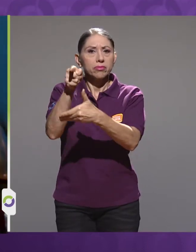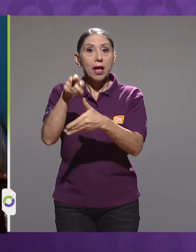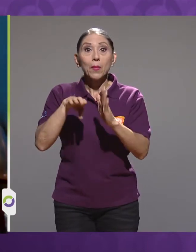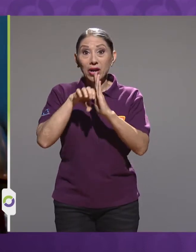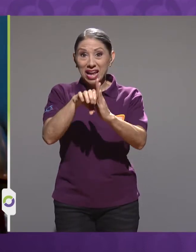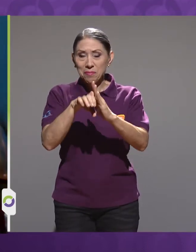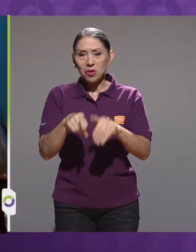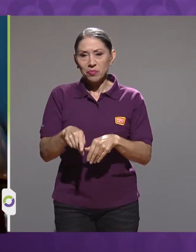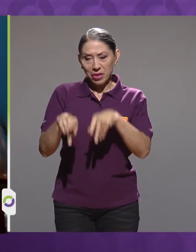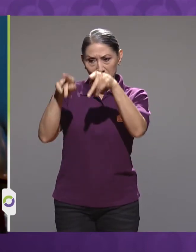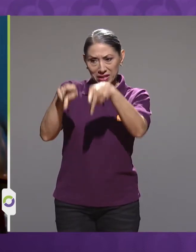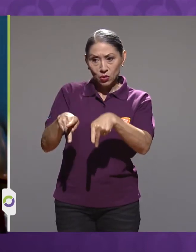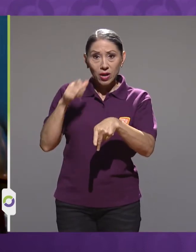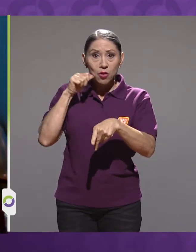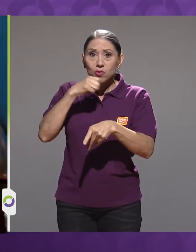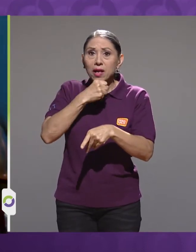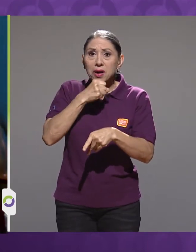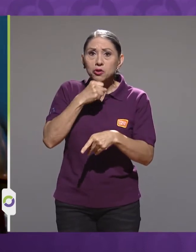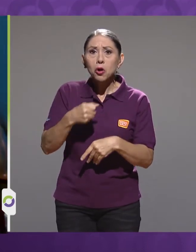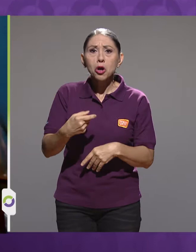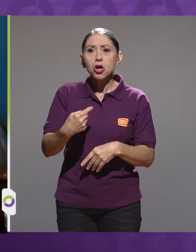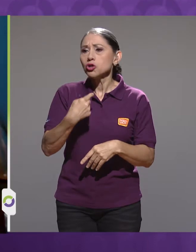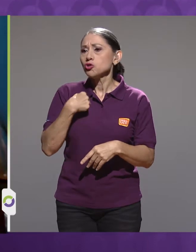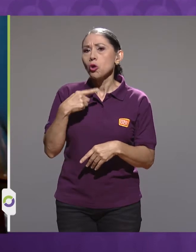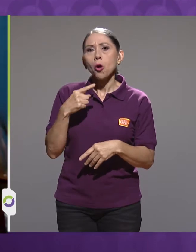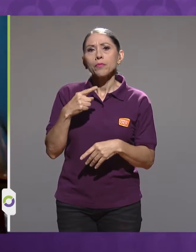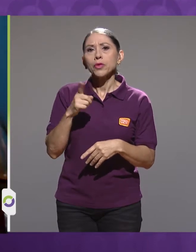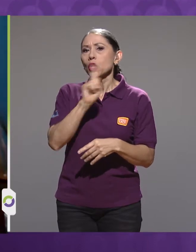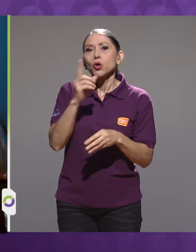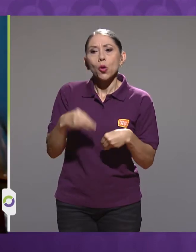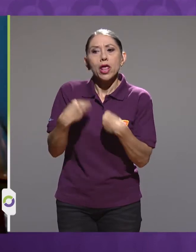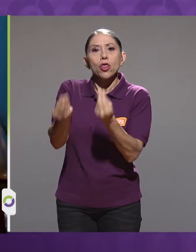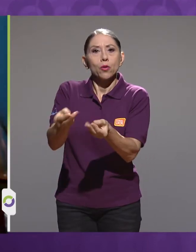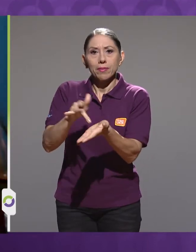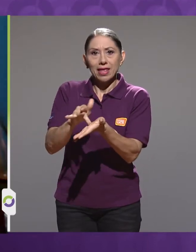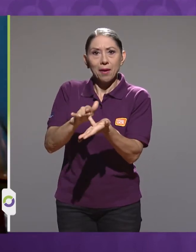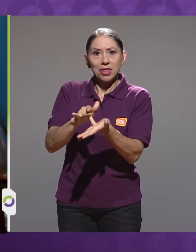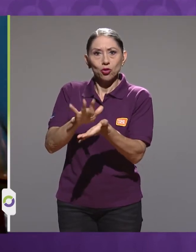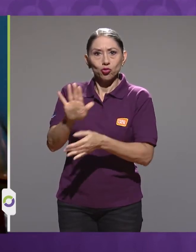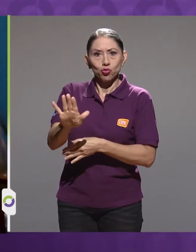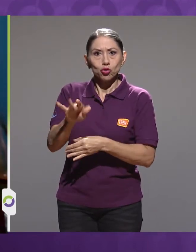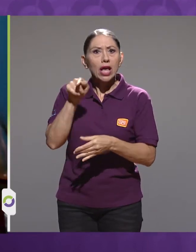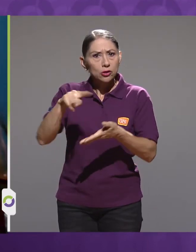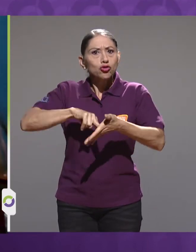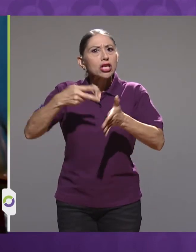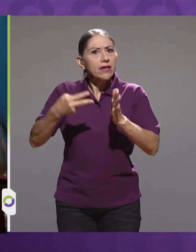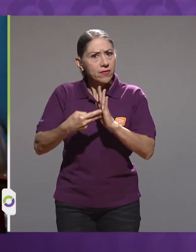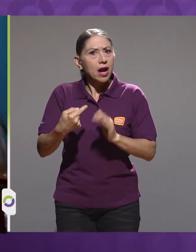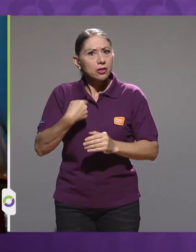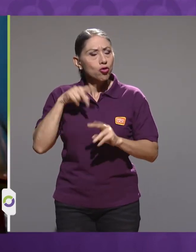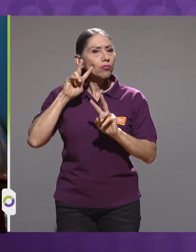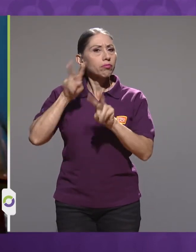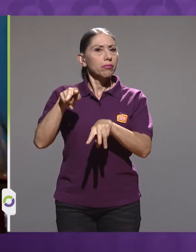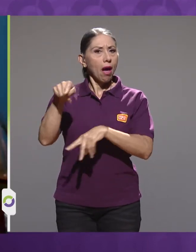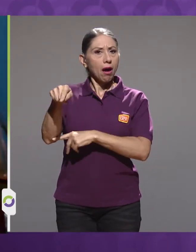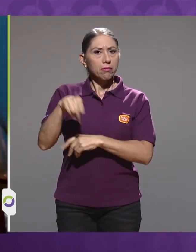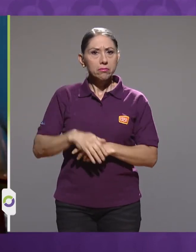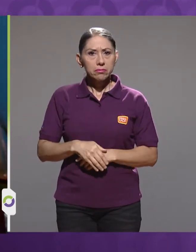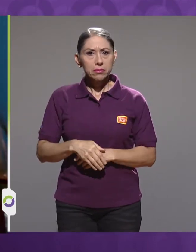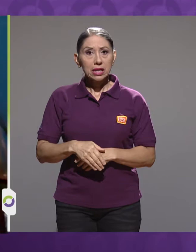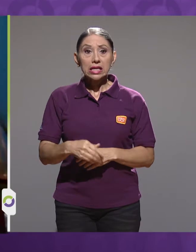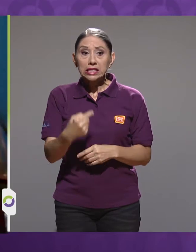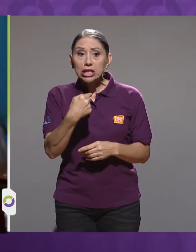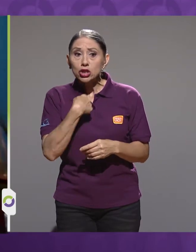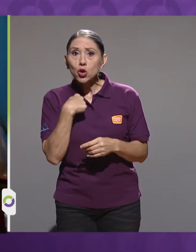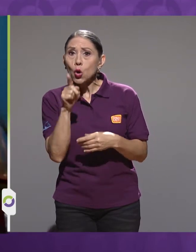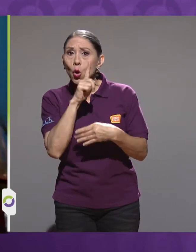adulta mayor de propiciarlo, de darle los medicamentos que le corresponden. Esa es una acción de negligencia. Que deje de